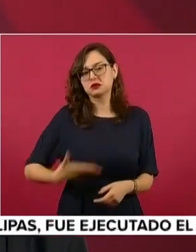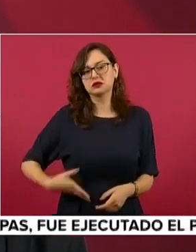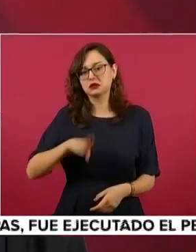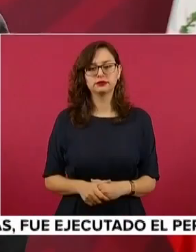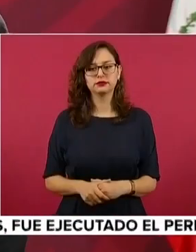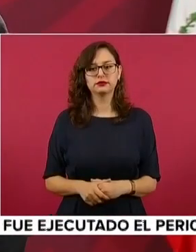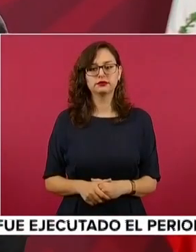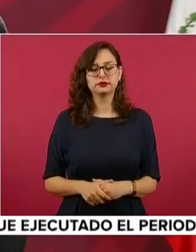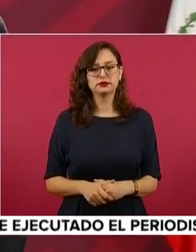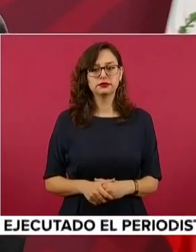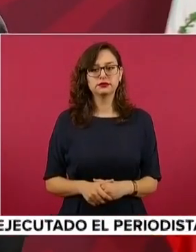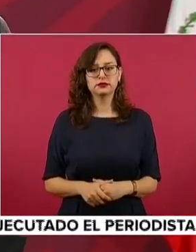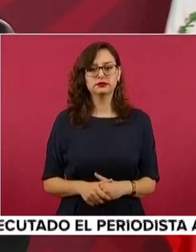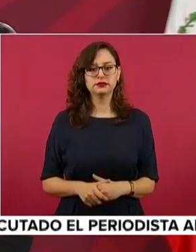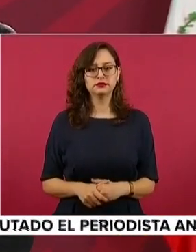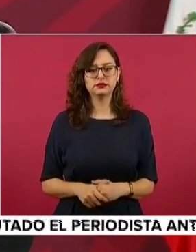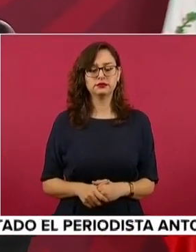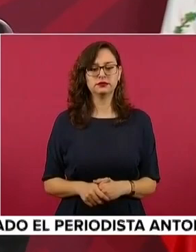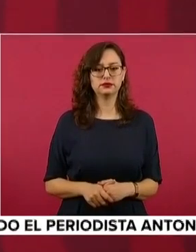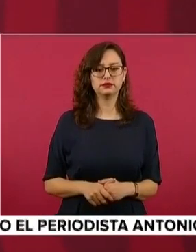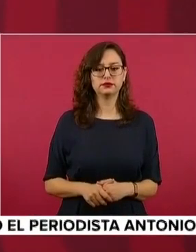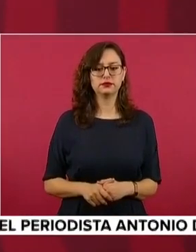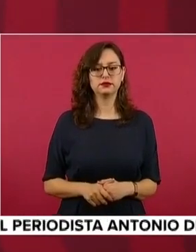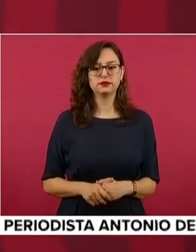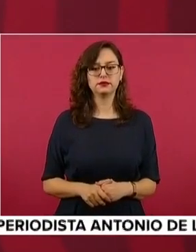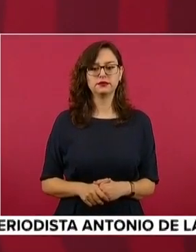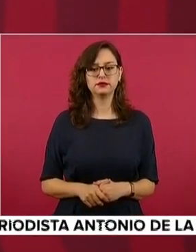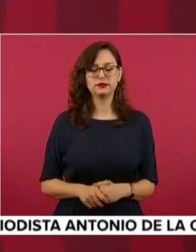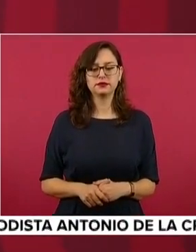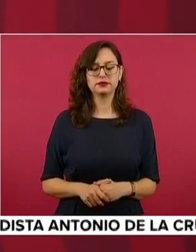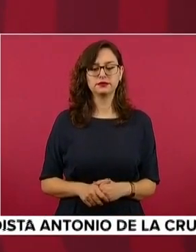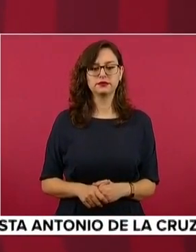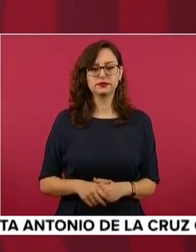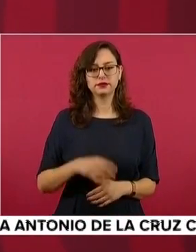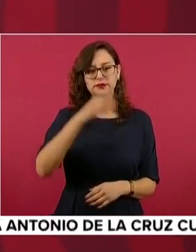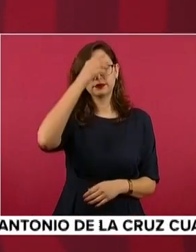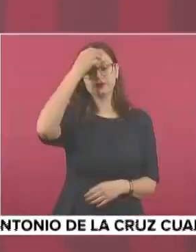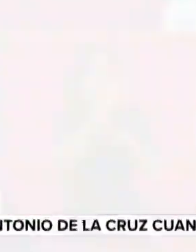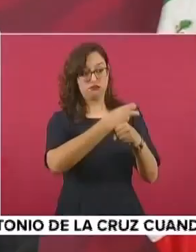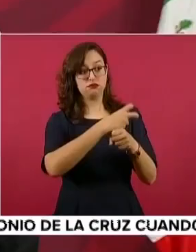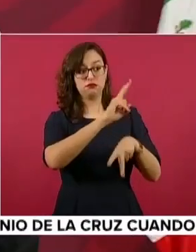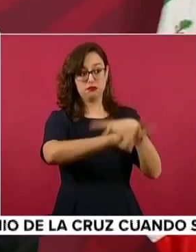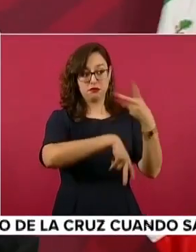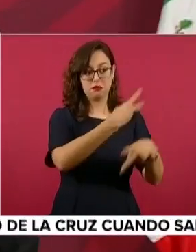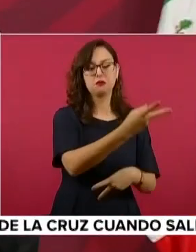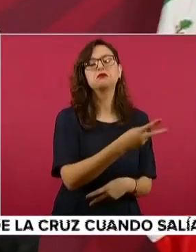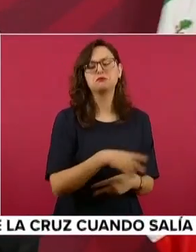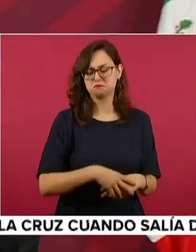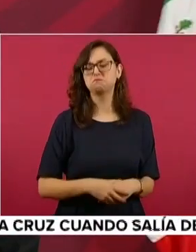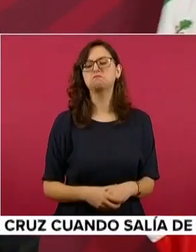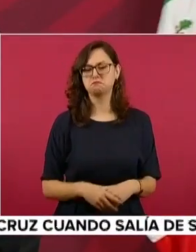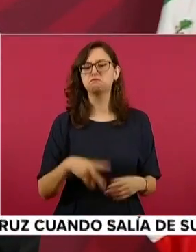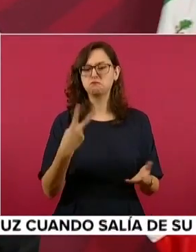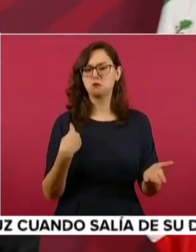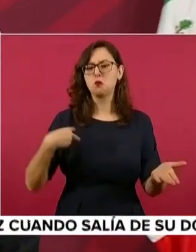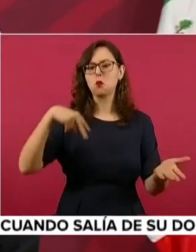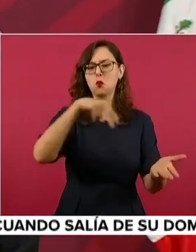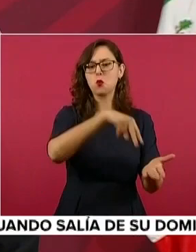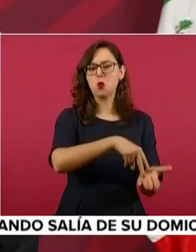al pueblo de México y eso se reconoce. Y es un buen tiempo, un buen